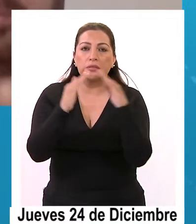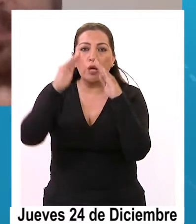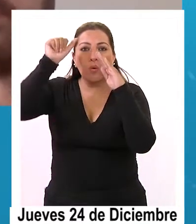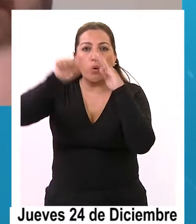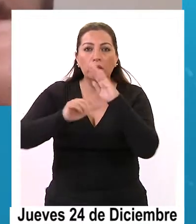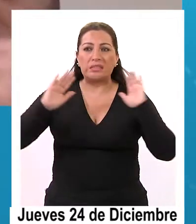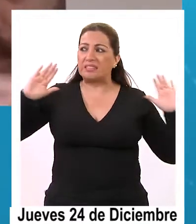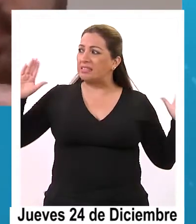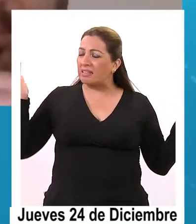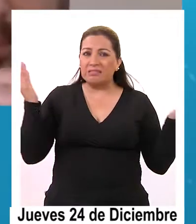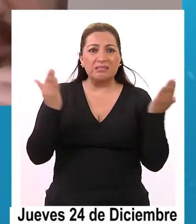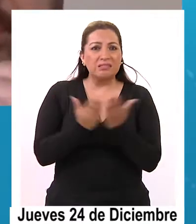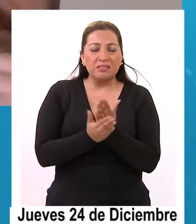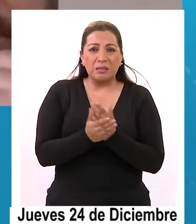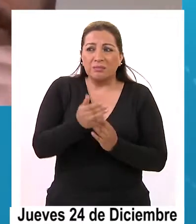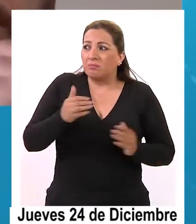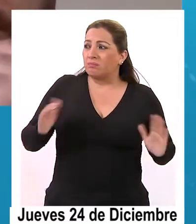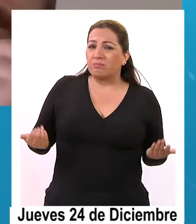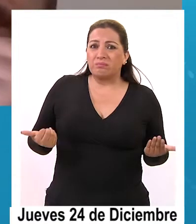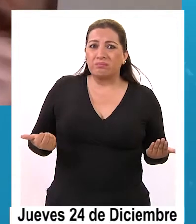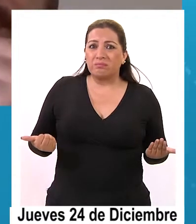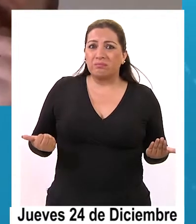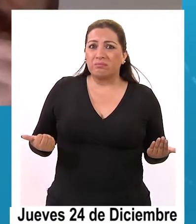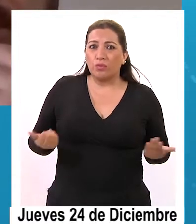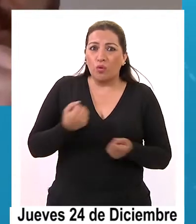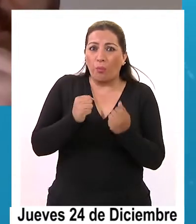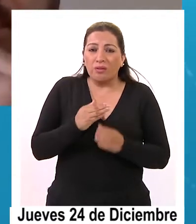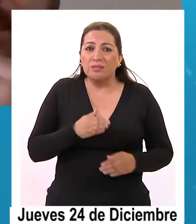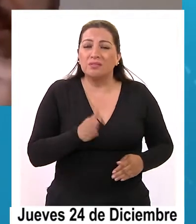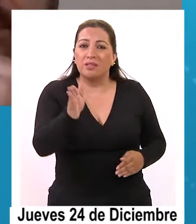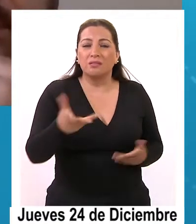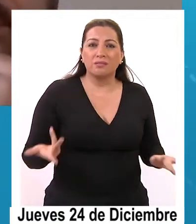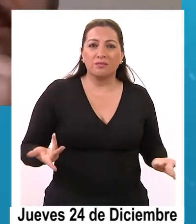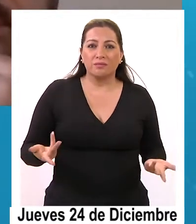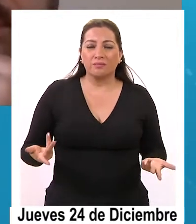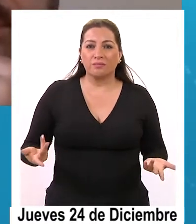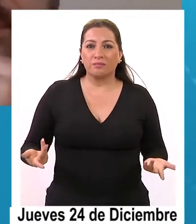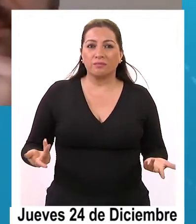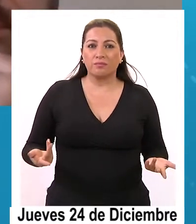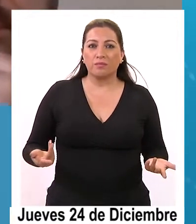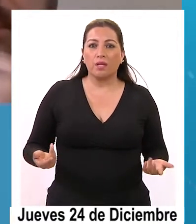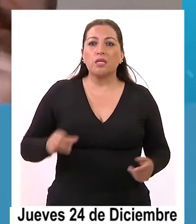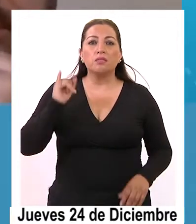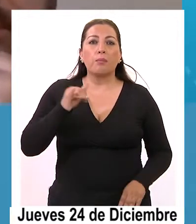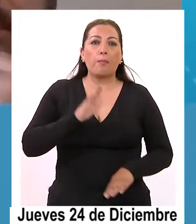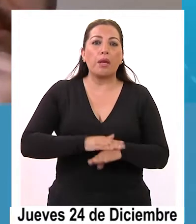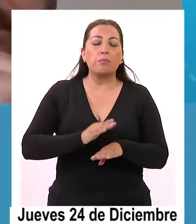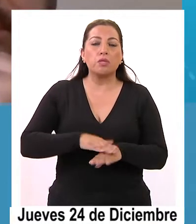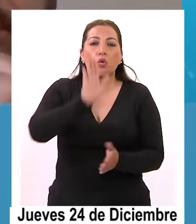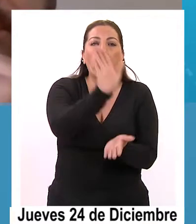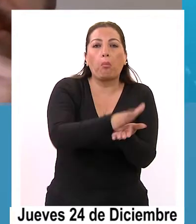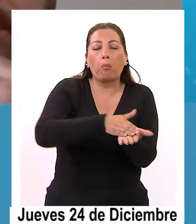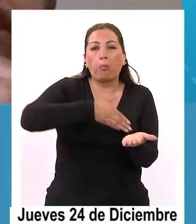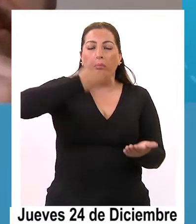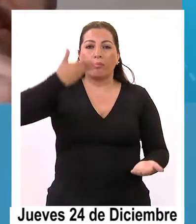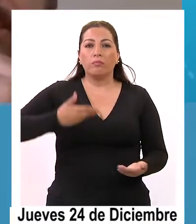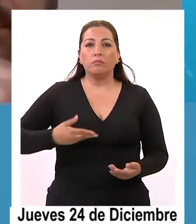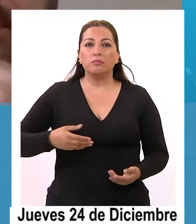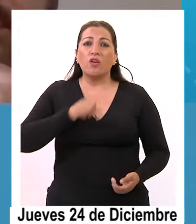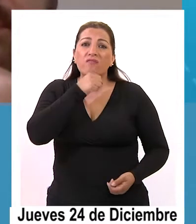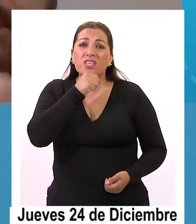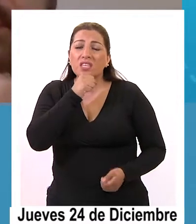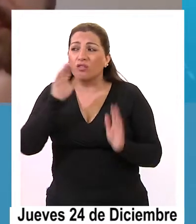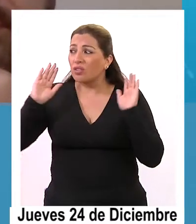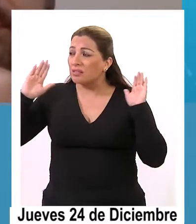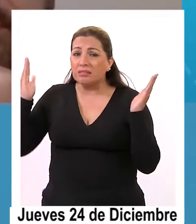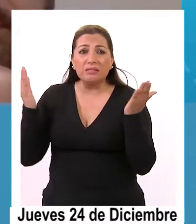cuarentena, encerrados, privados de libertad, para salir a ir a un lugar determinado pidiendo un permiso. Los